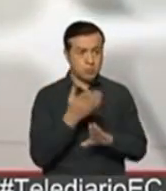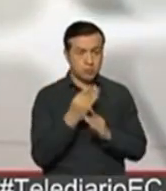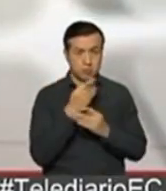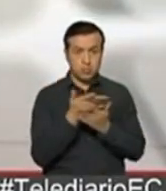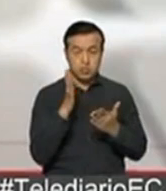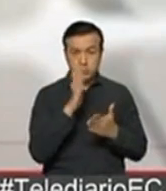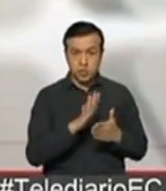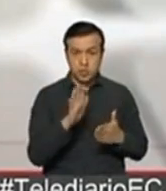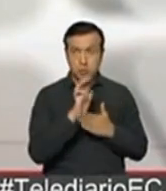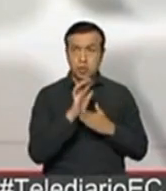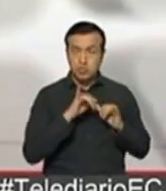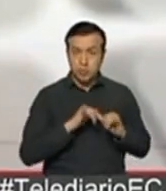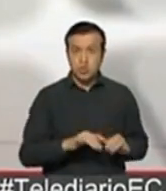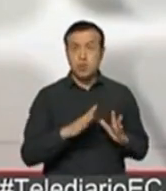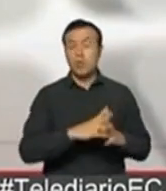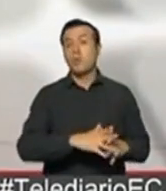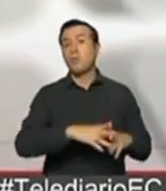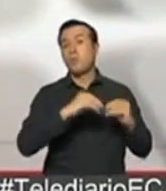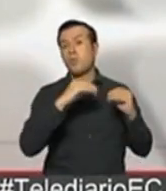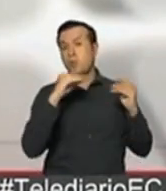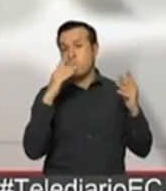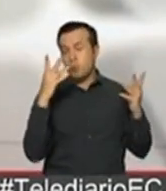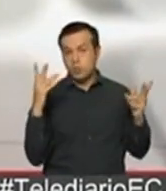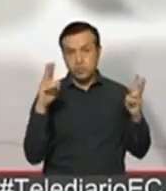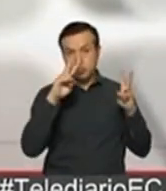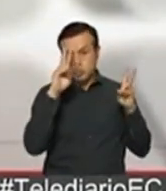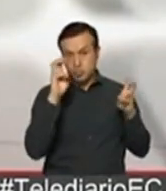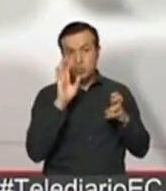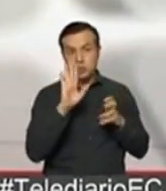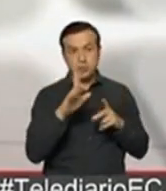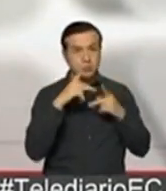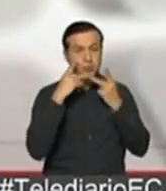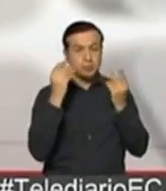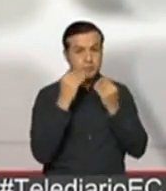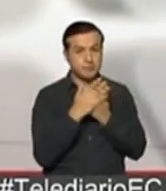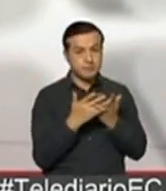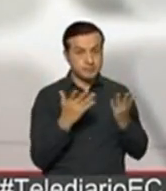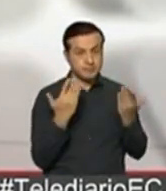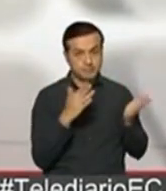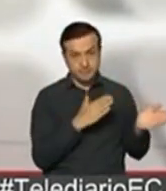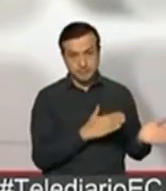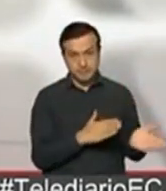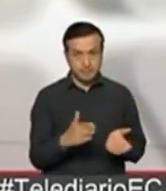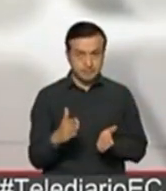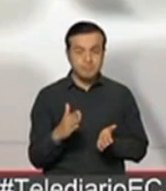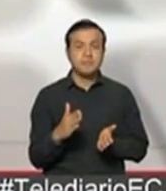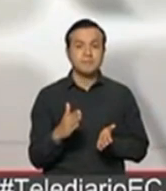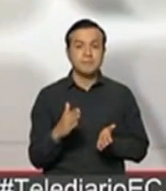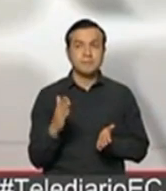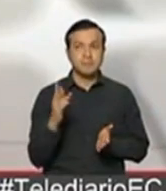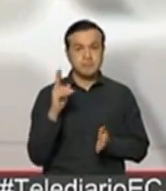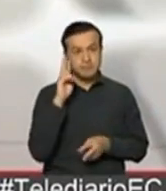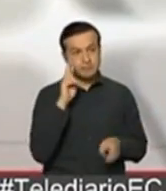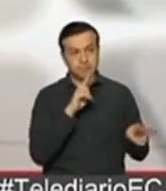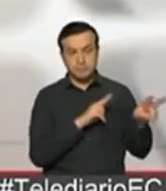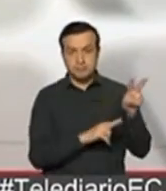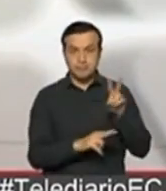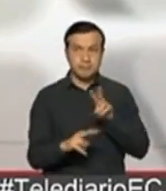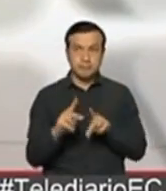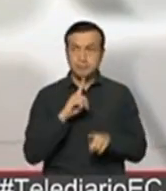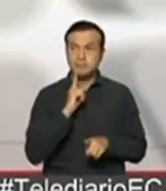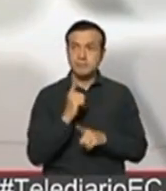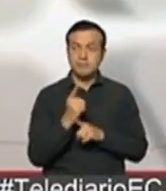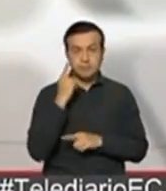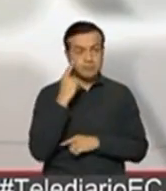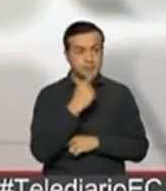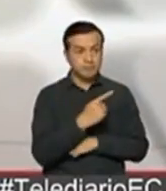ecuador ha crecido enormemente en cuanto a sus publicaciones e incluso en estos días han habido noticias de que se es